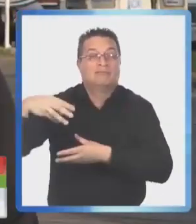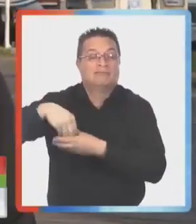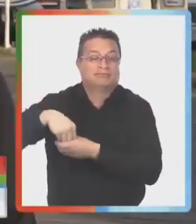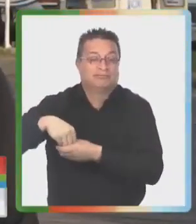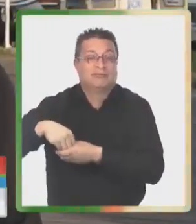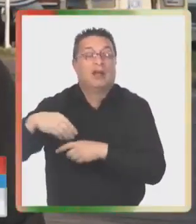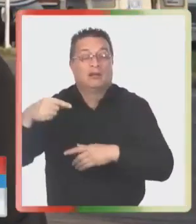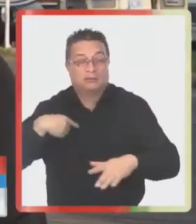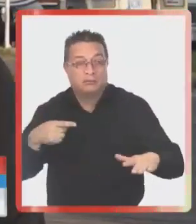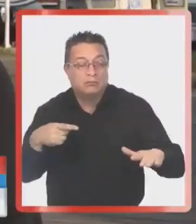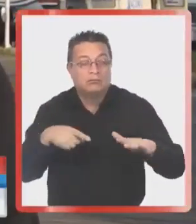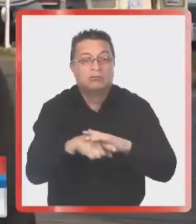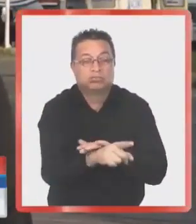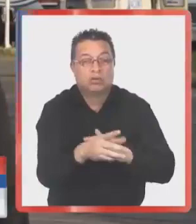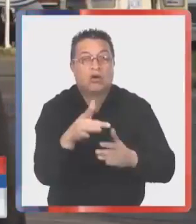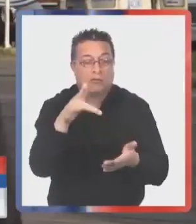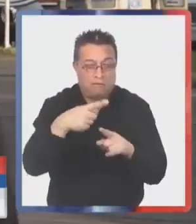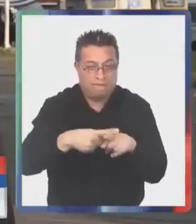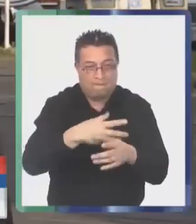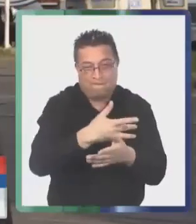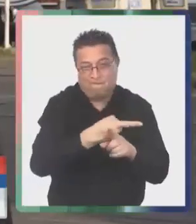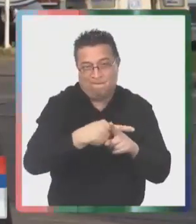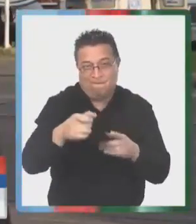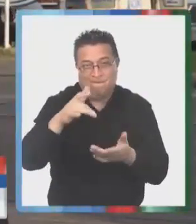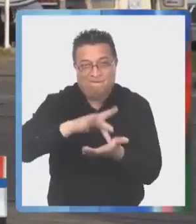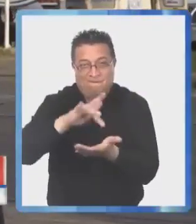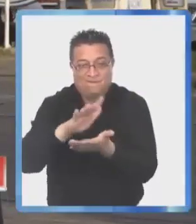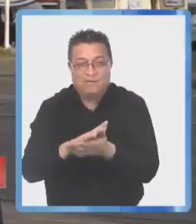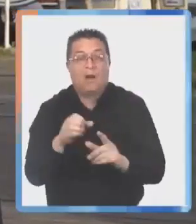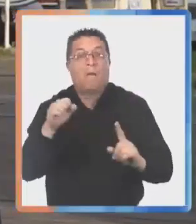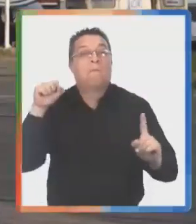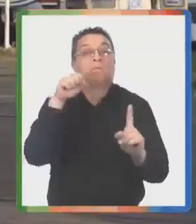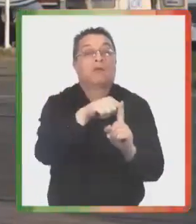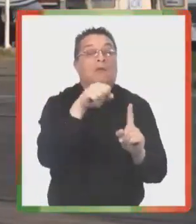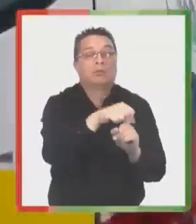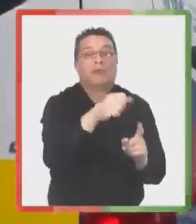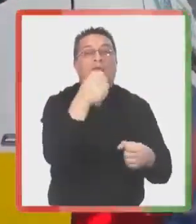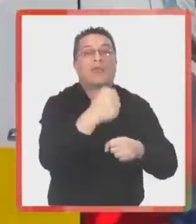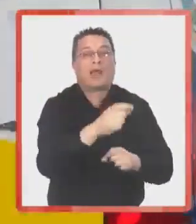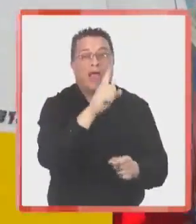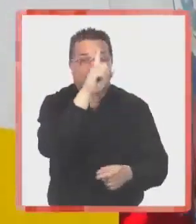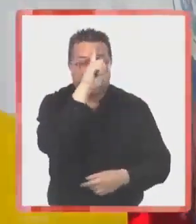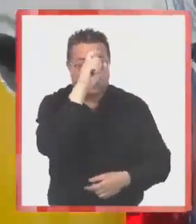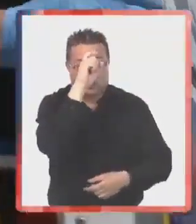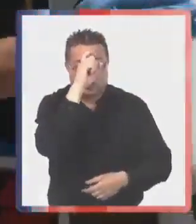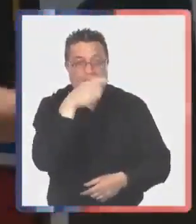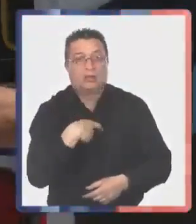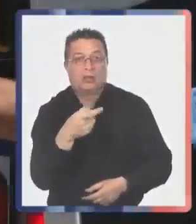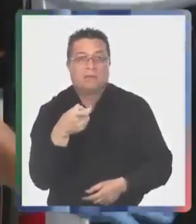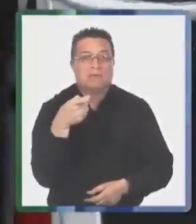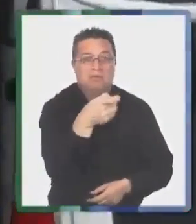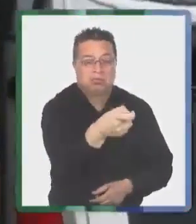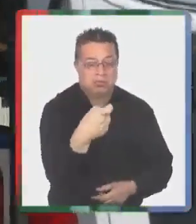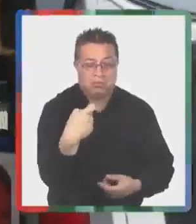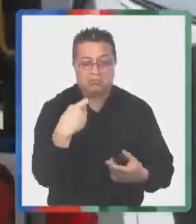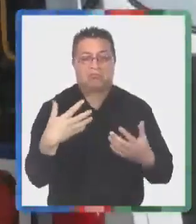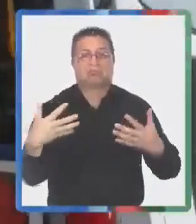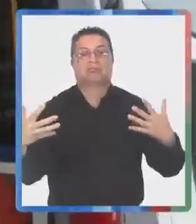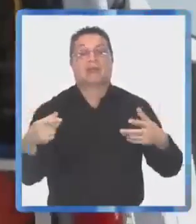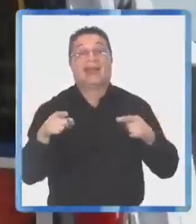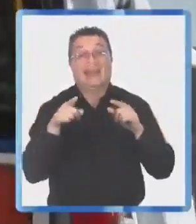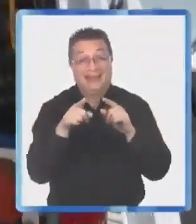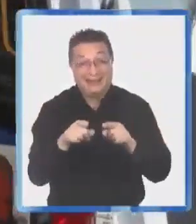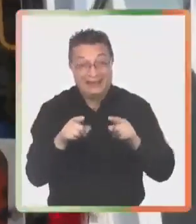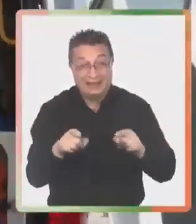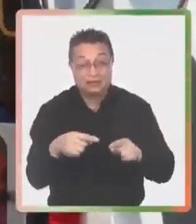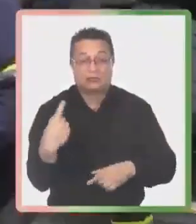riñas internas y van con ajuste de cuentas donde golpean a nuestros trabajadores, los apuntan con armas de fuego.